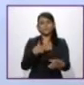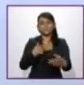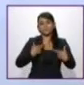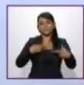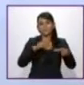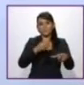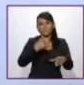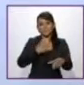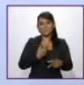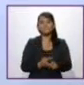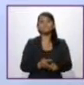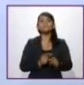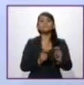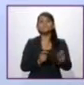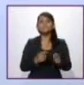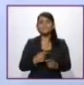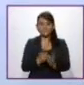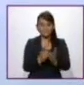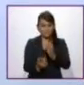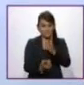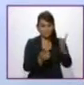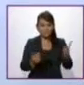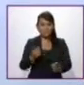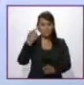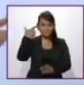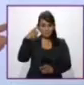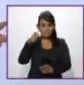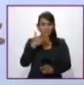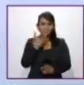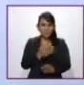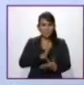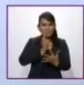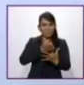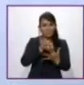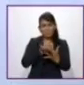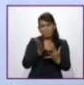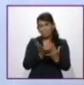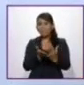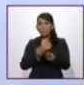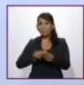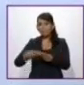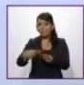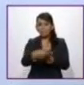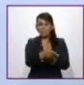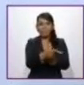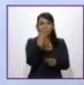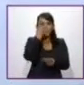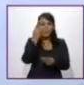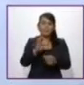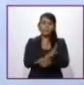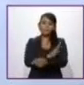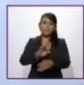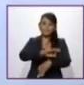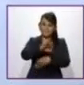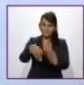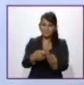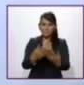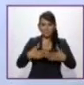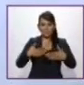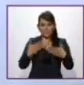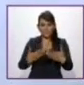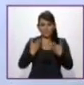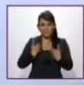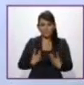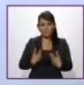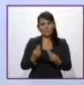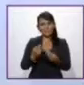que el desarrollo que tiene Querétaro se reparta para todos para mejor bienestar. Confía en mí, te agradezco.